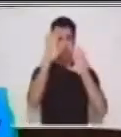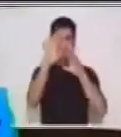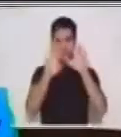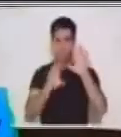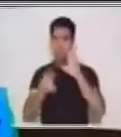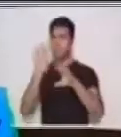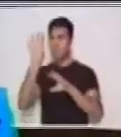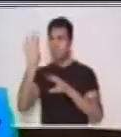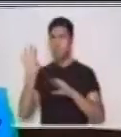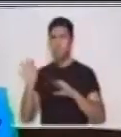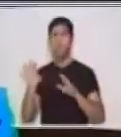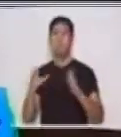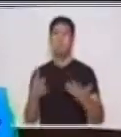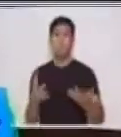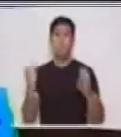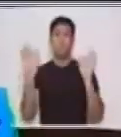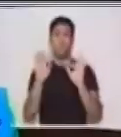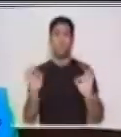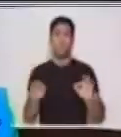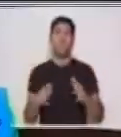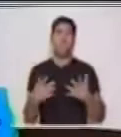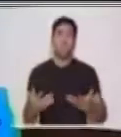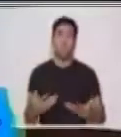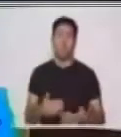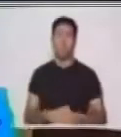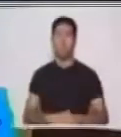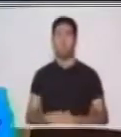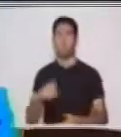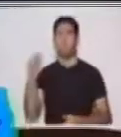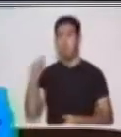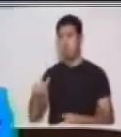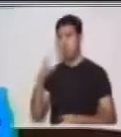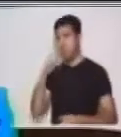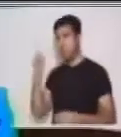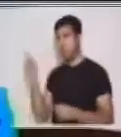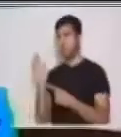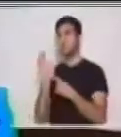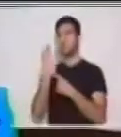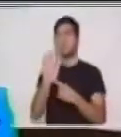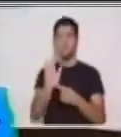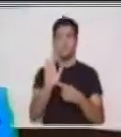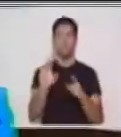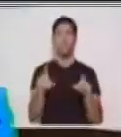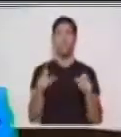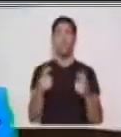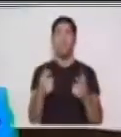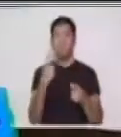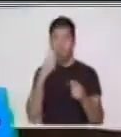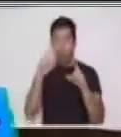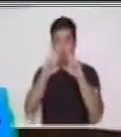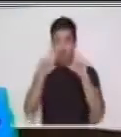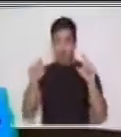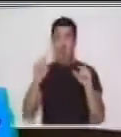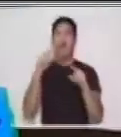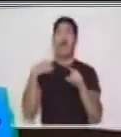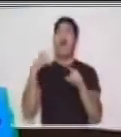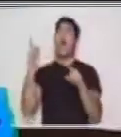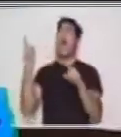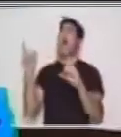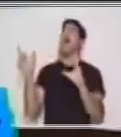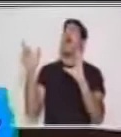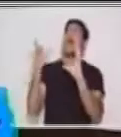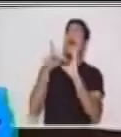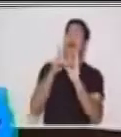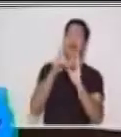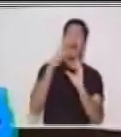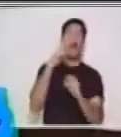la forma de un prisma rectangular? Te voy a presentar uno para que puedas relacionarlo con algunos